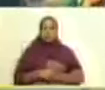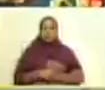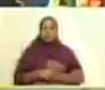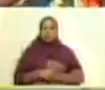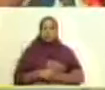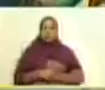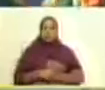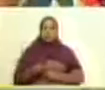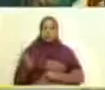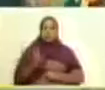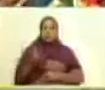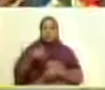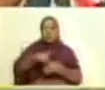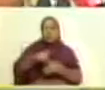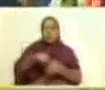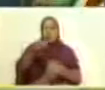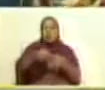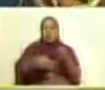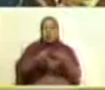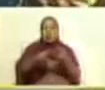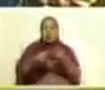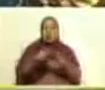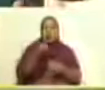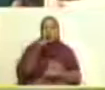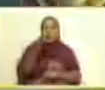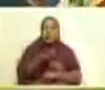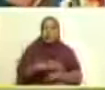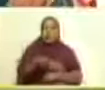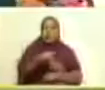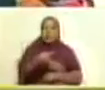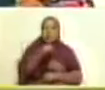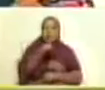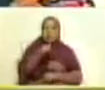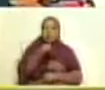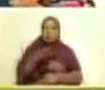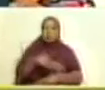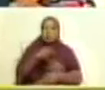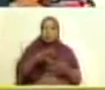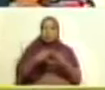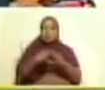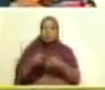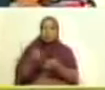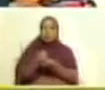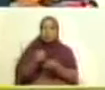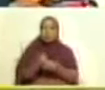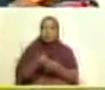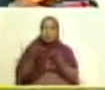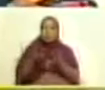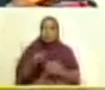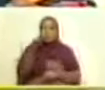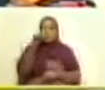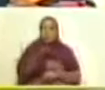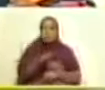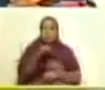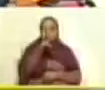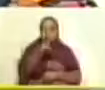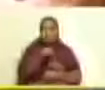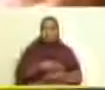a la elección de los jueces de paz en las 46.000 comunidades que deben tener jueces de paz en la